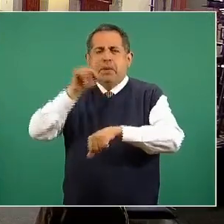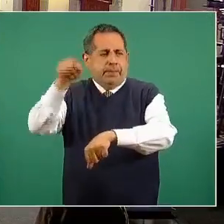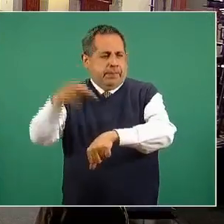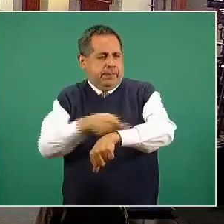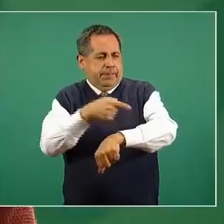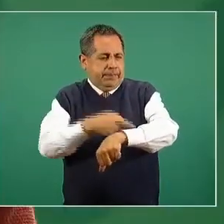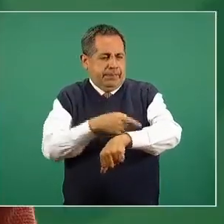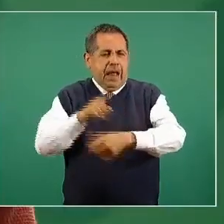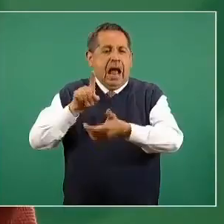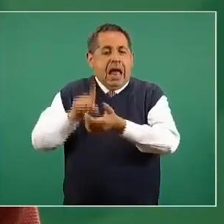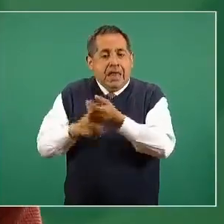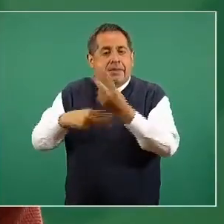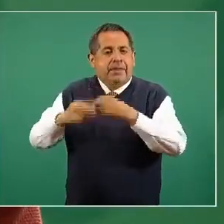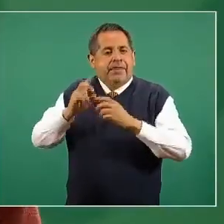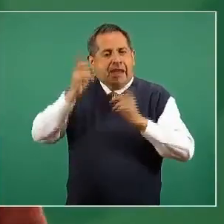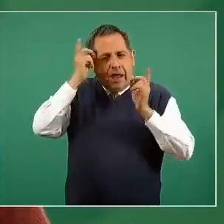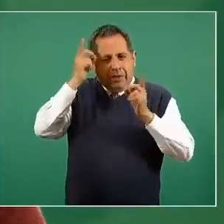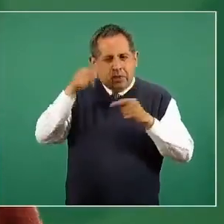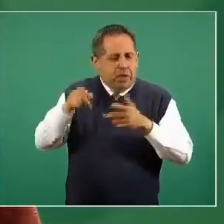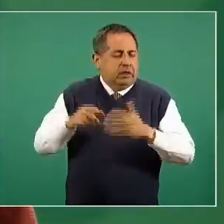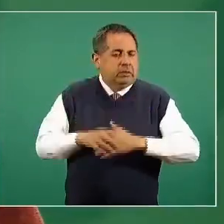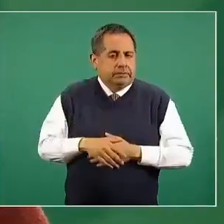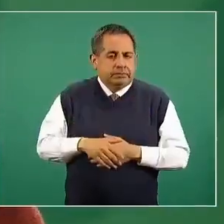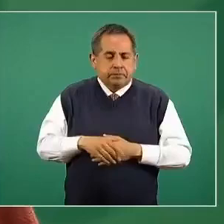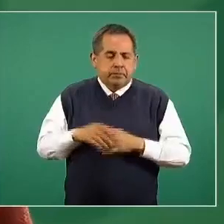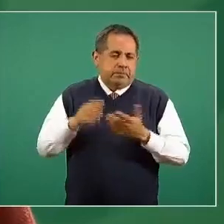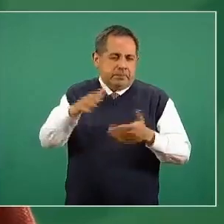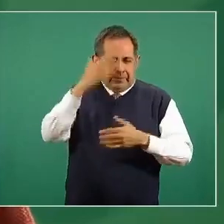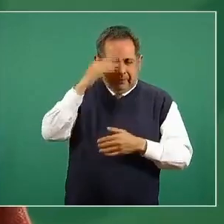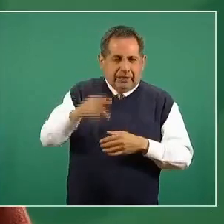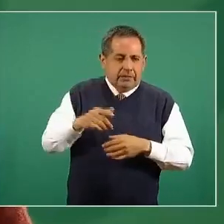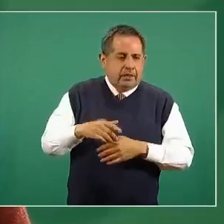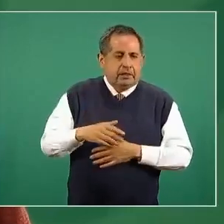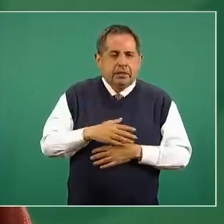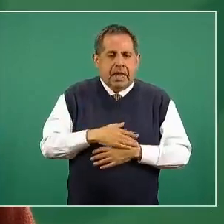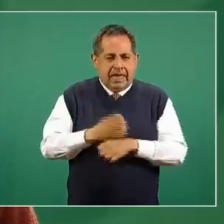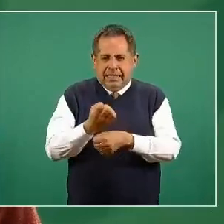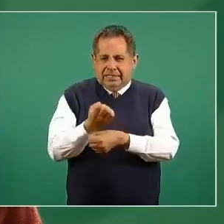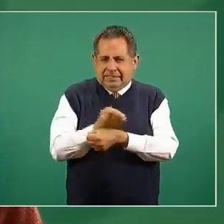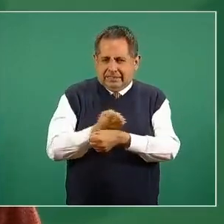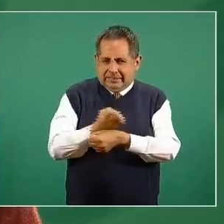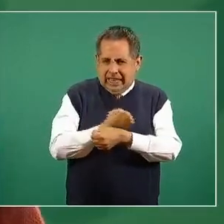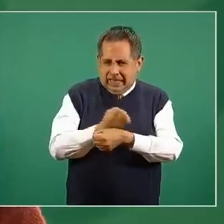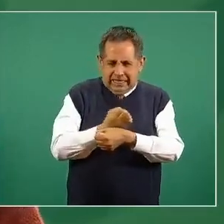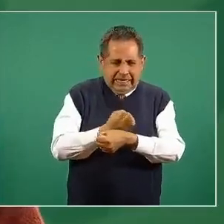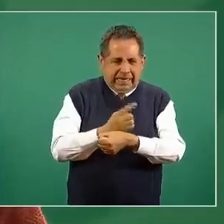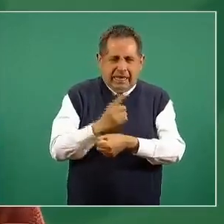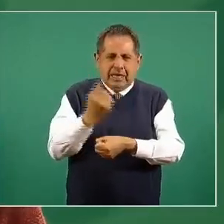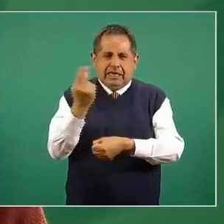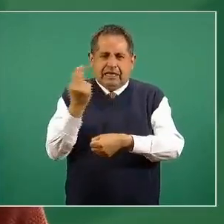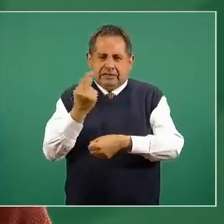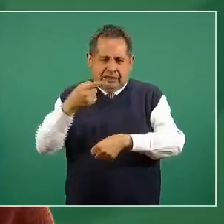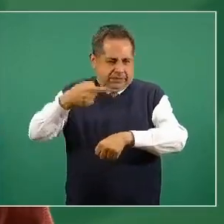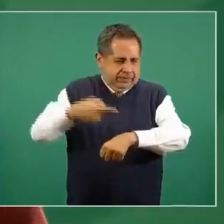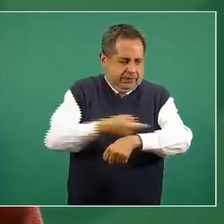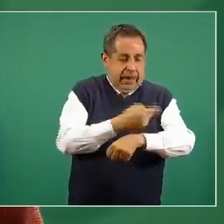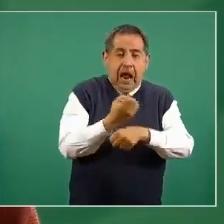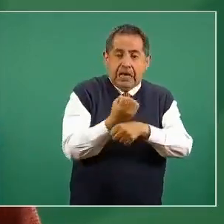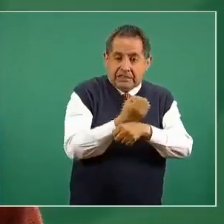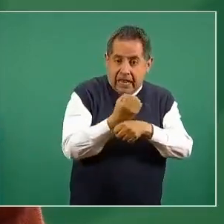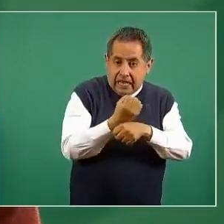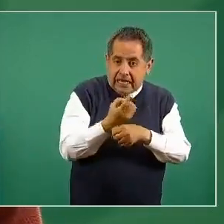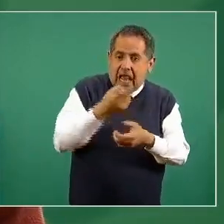equino es… el suero es la sustancia líquida de la sangre, para referencia de todas y todos. La sangre está compuesta